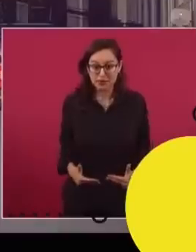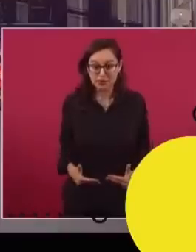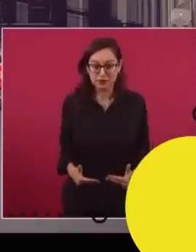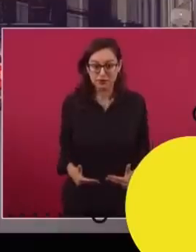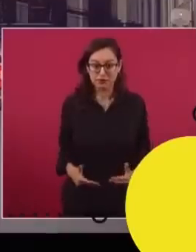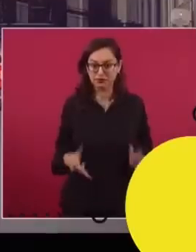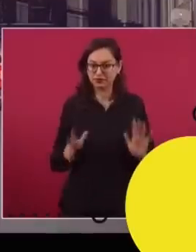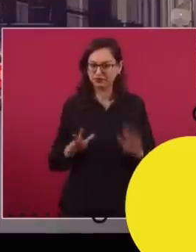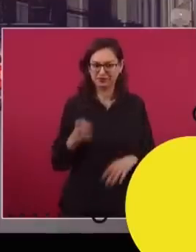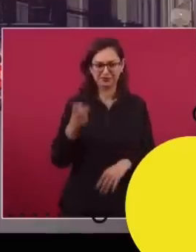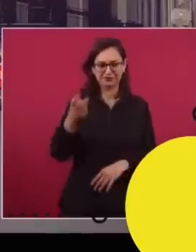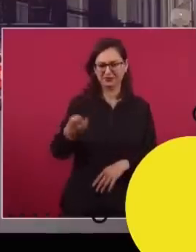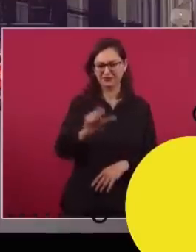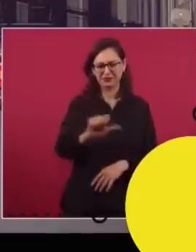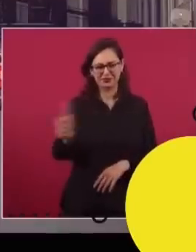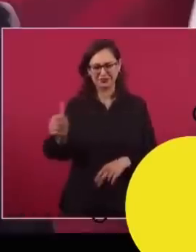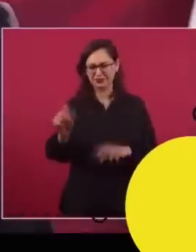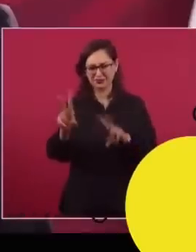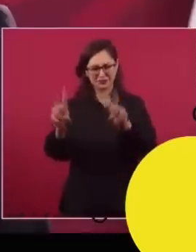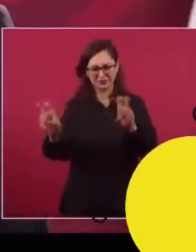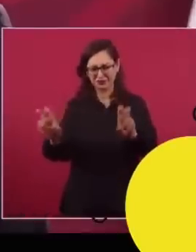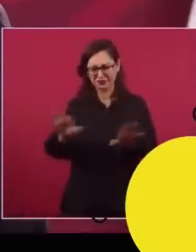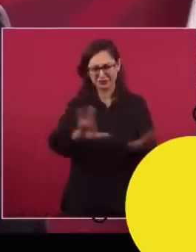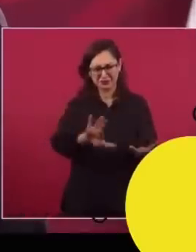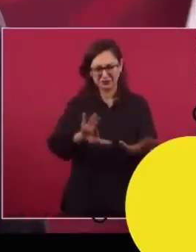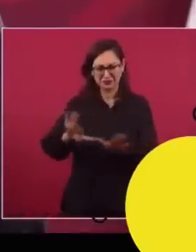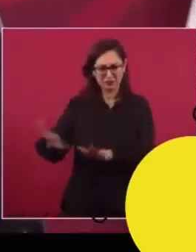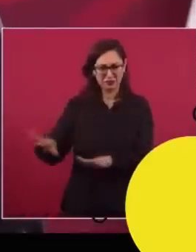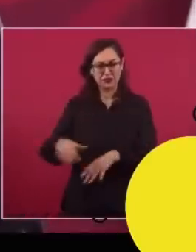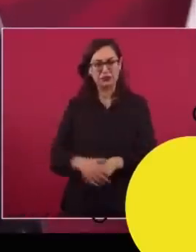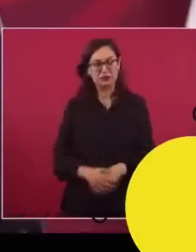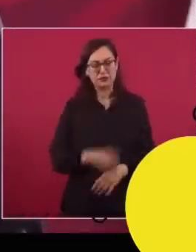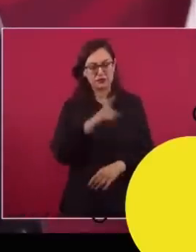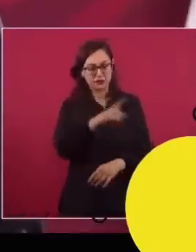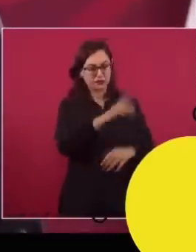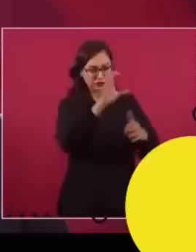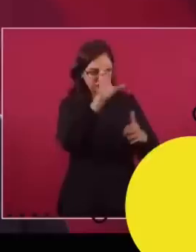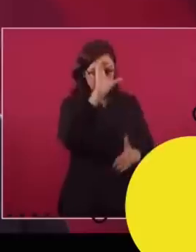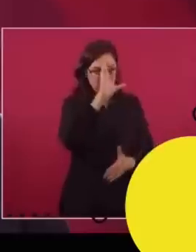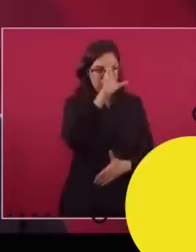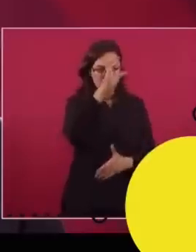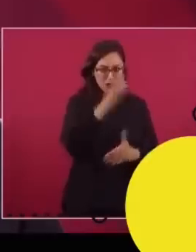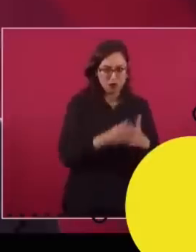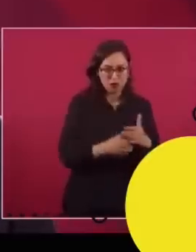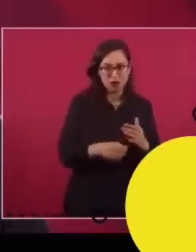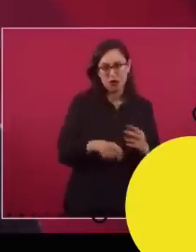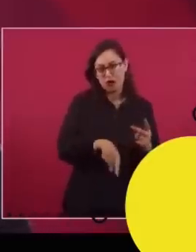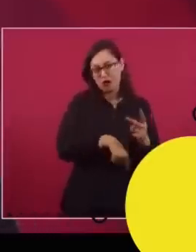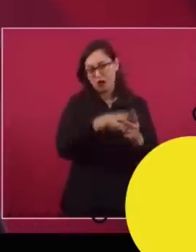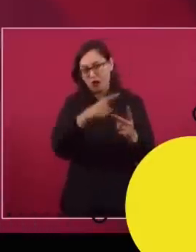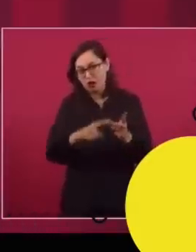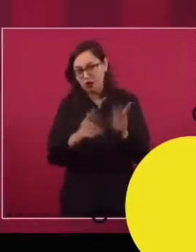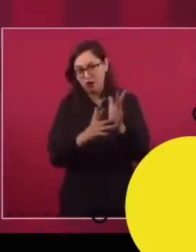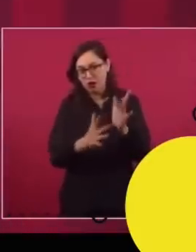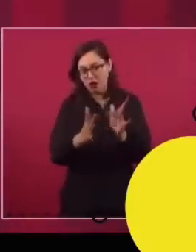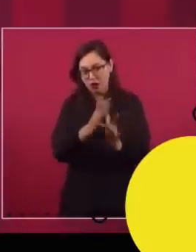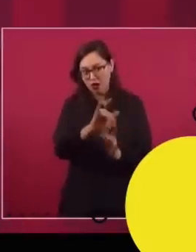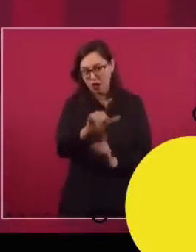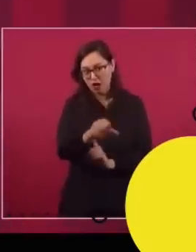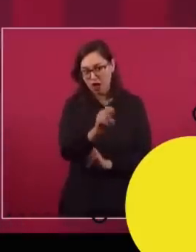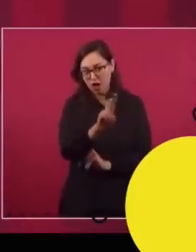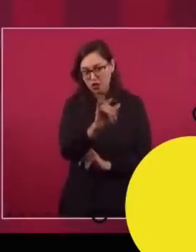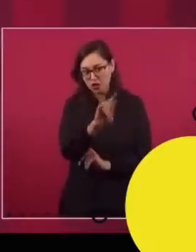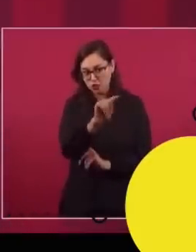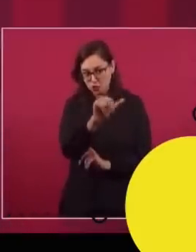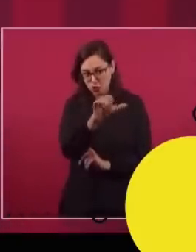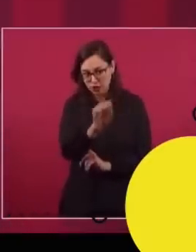Ese es otro asunto. Pero lo que ellos plantean de que se debe